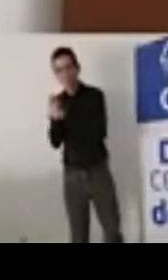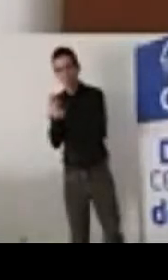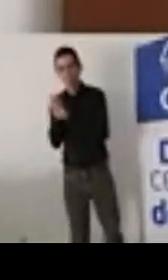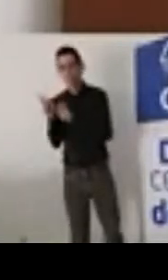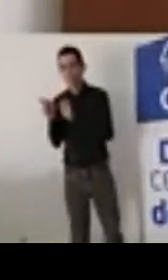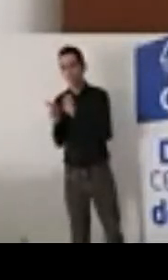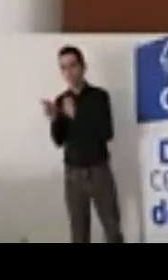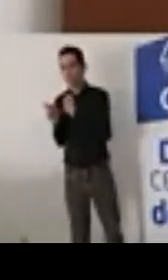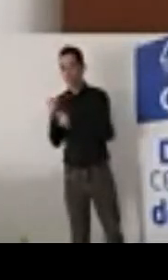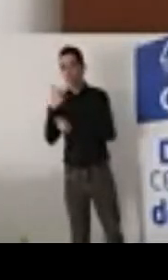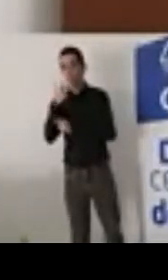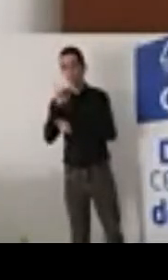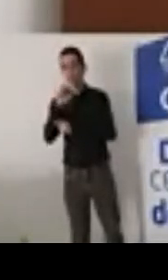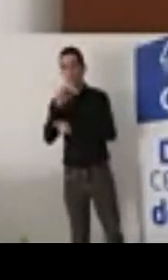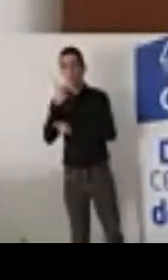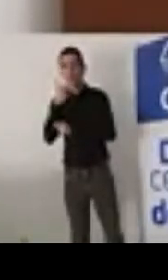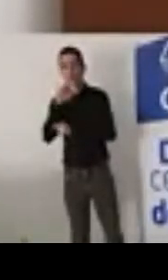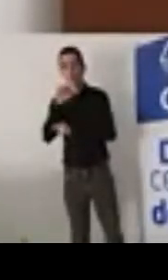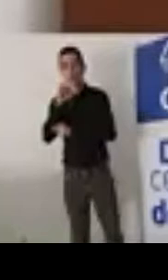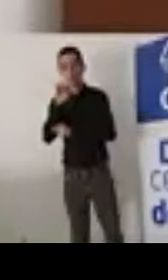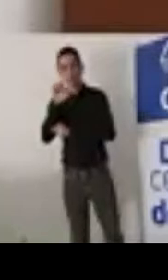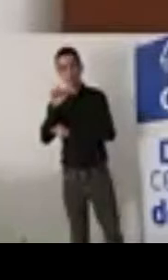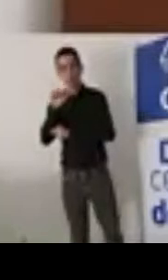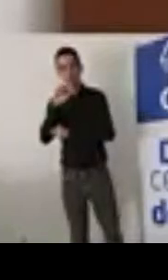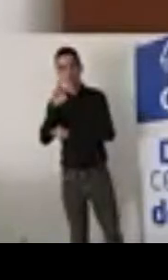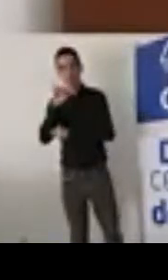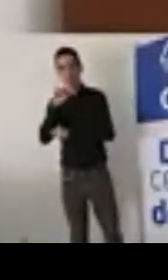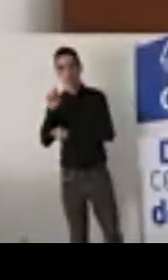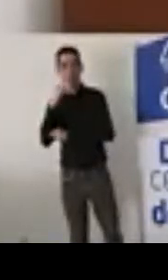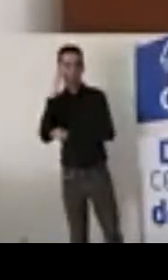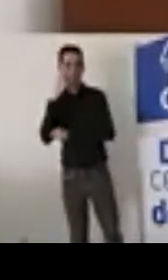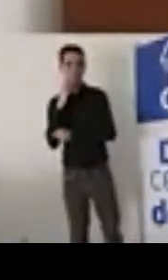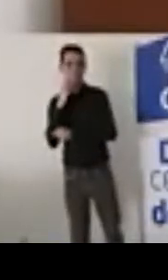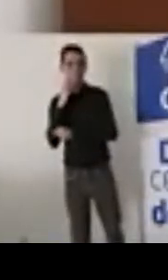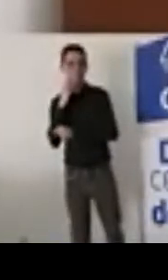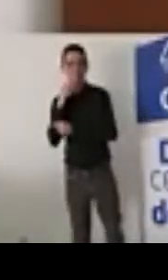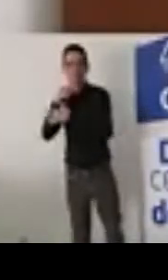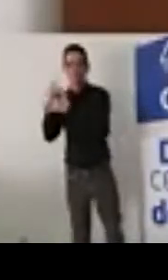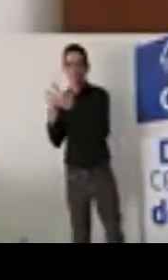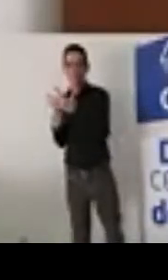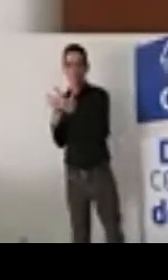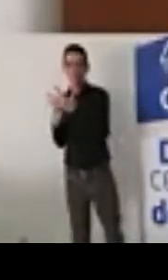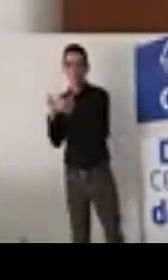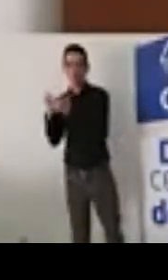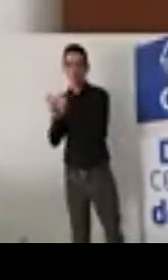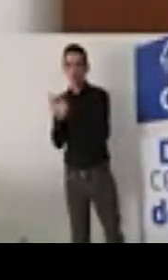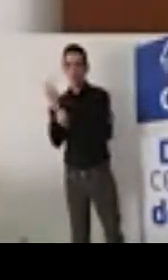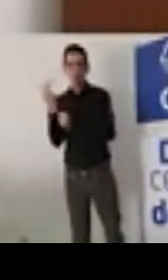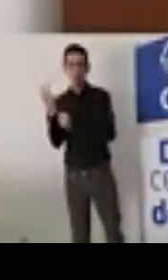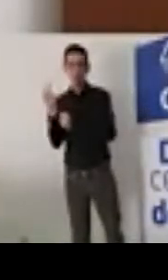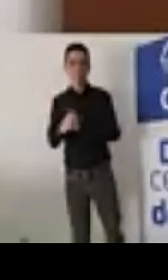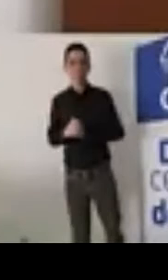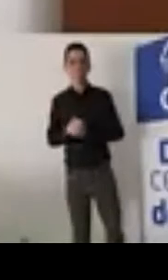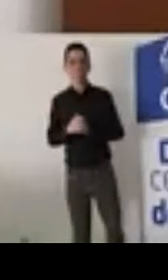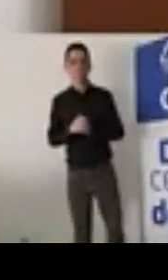del municipio de León. Yo nada más les quiero explicar brevemente, ahora mi colega Hugo